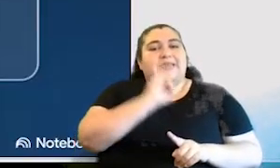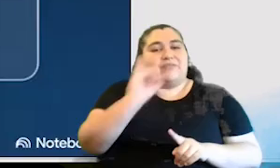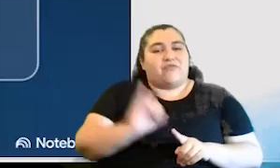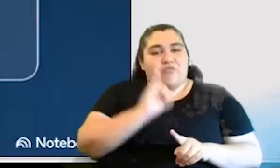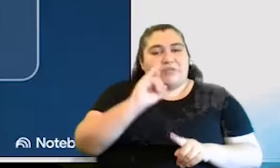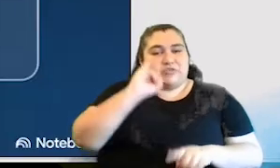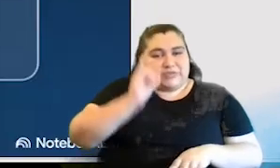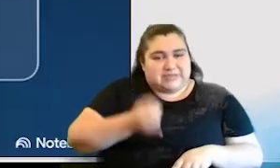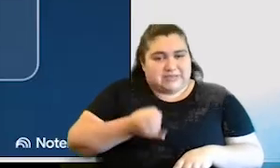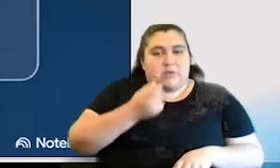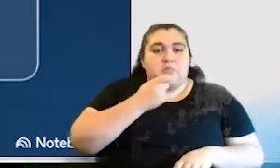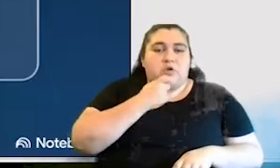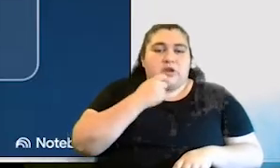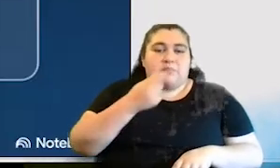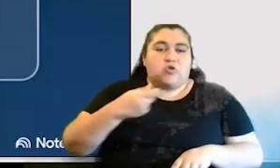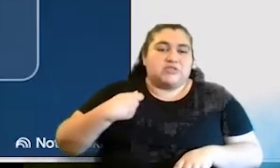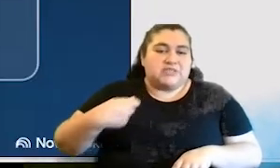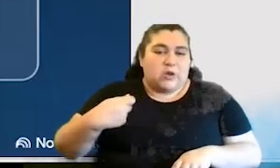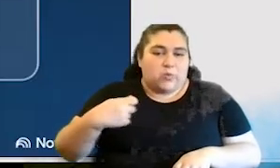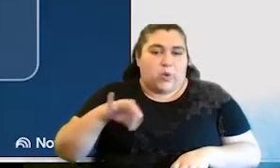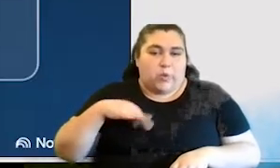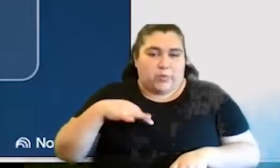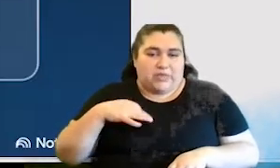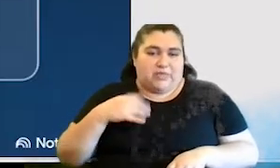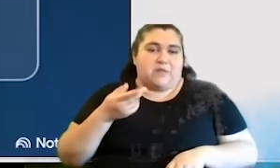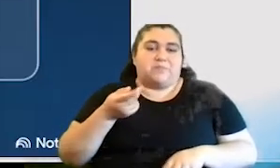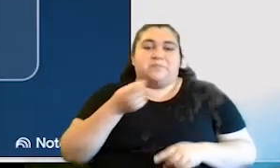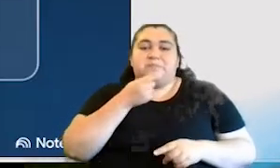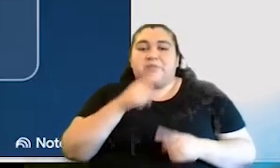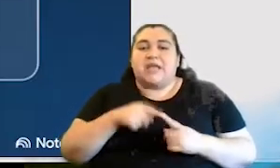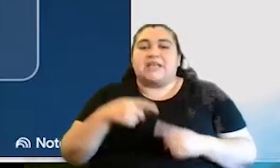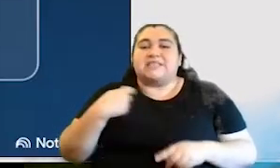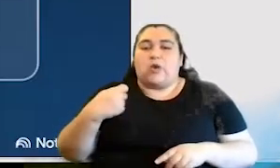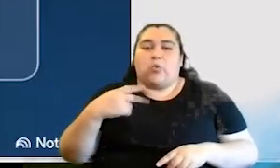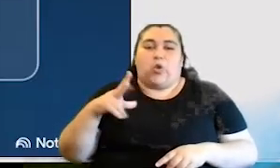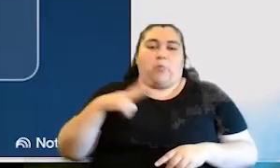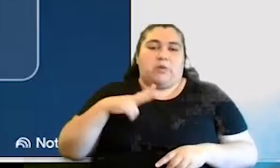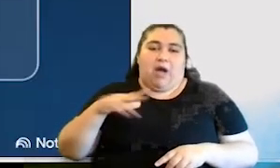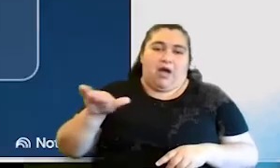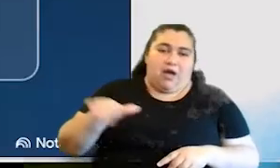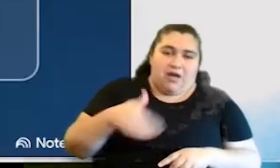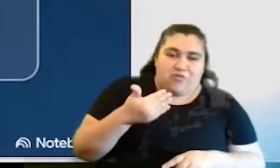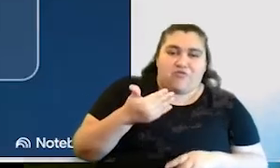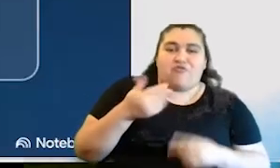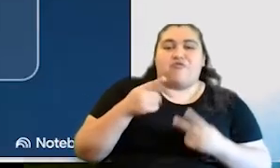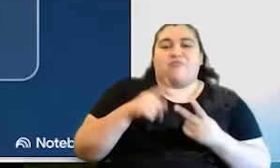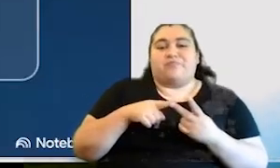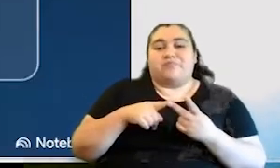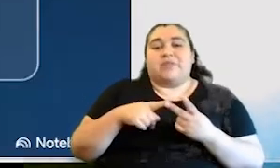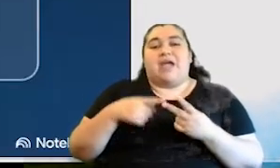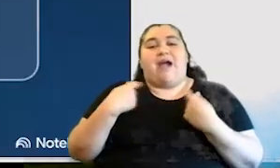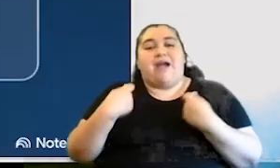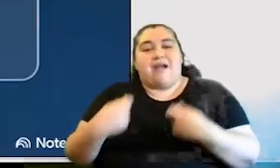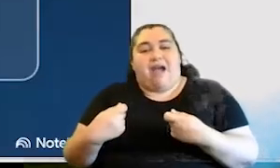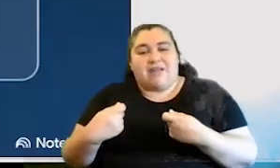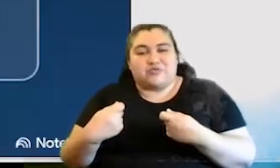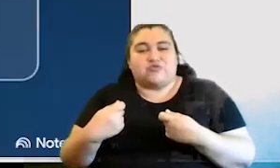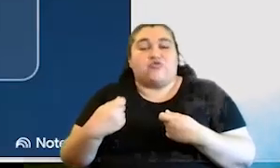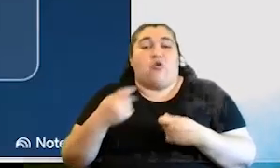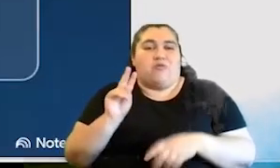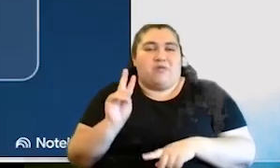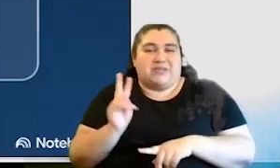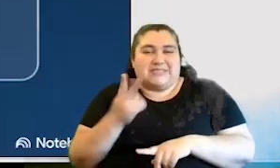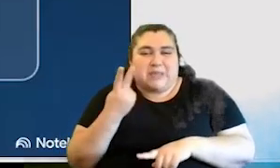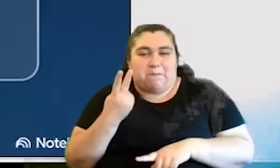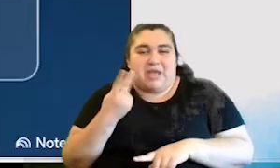casos de los seguros de vida, los seguros de retiro privado, los aportes que yo hago a seguros de retiro privado, los gastos de sepelio